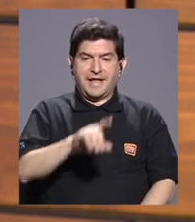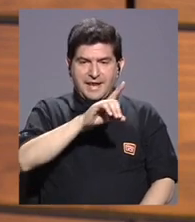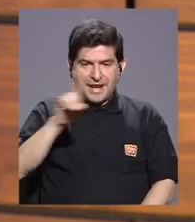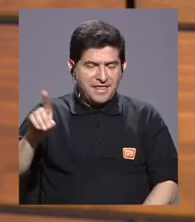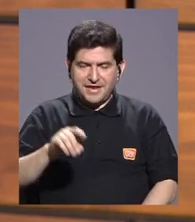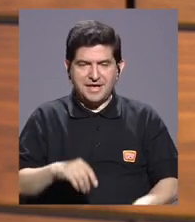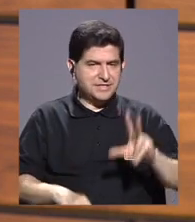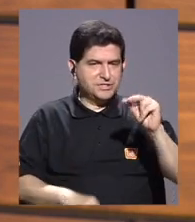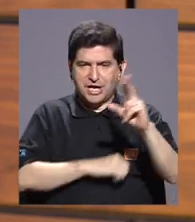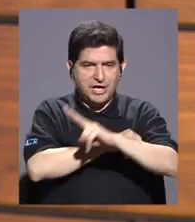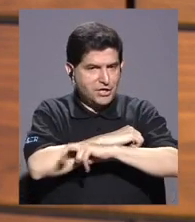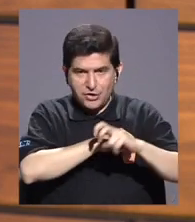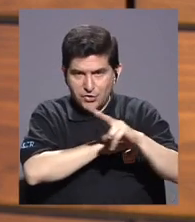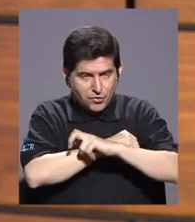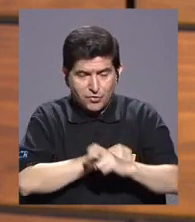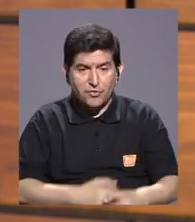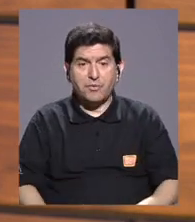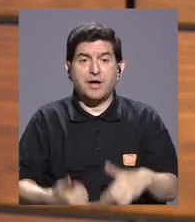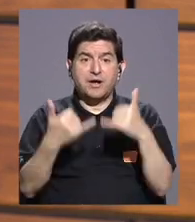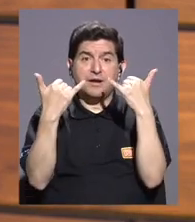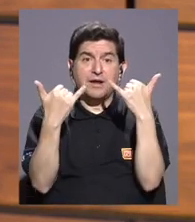la derecha que no roba